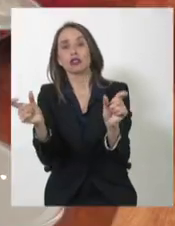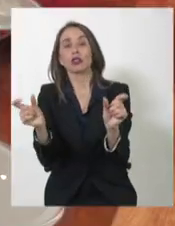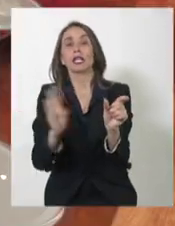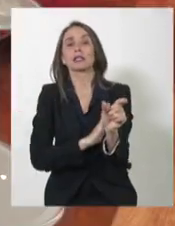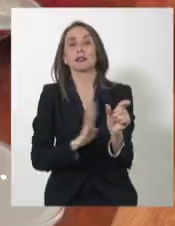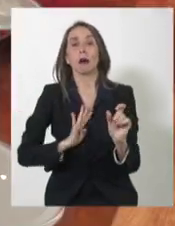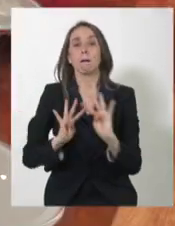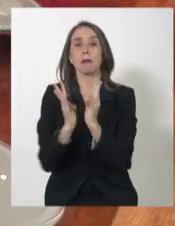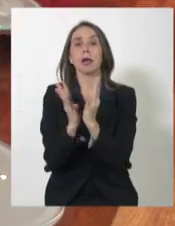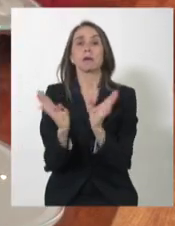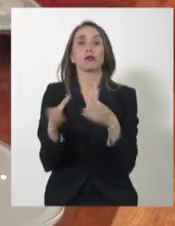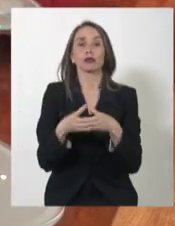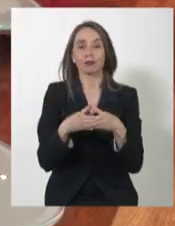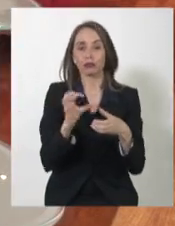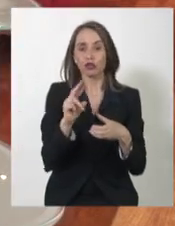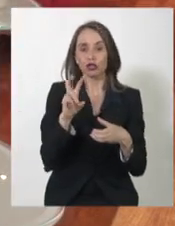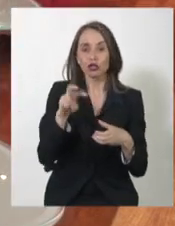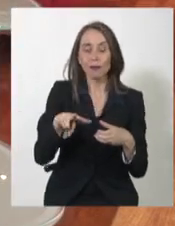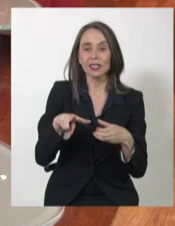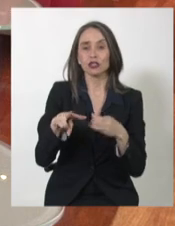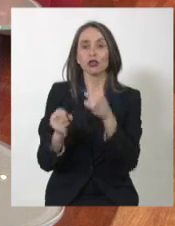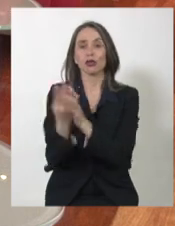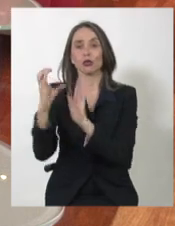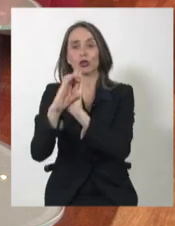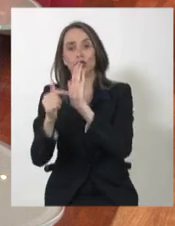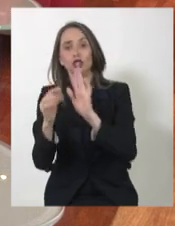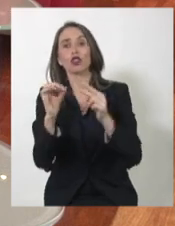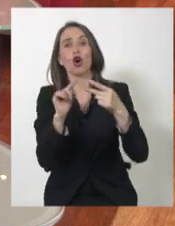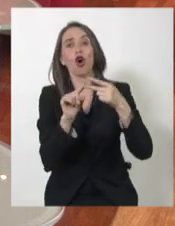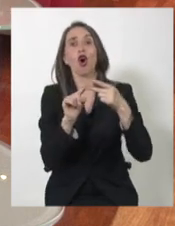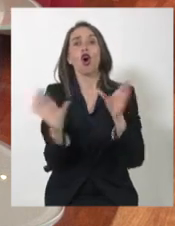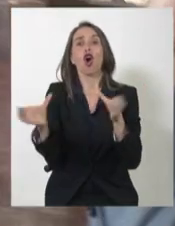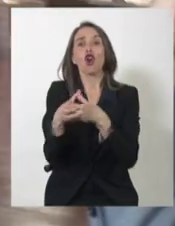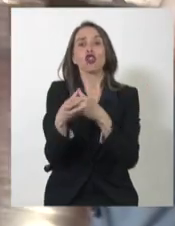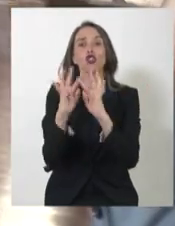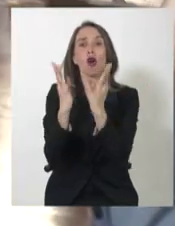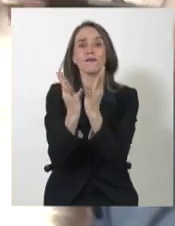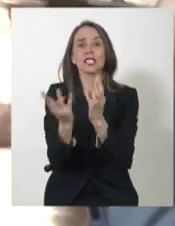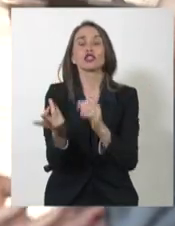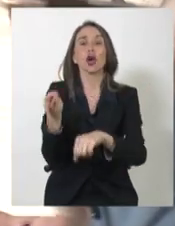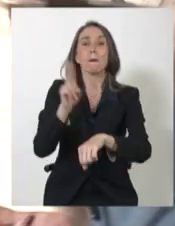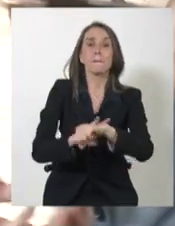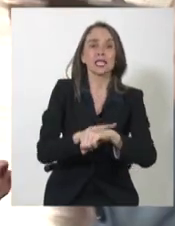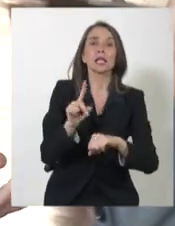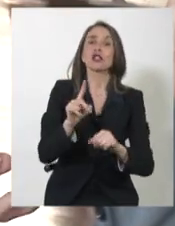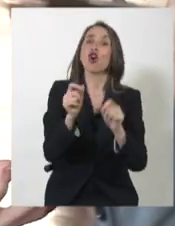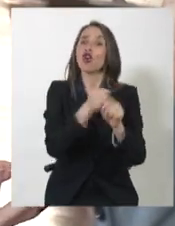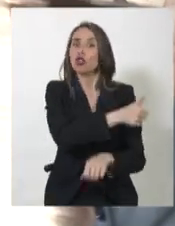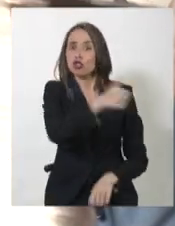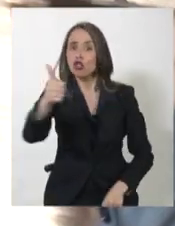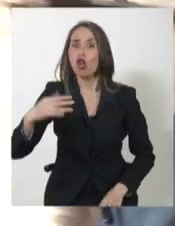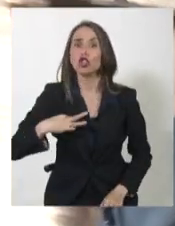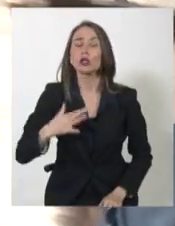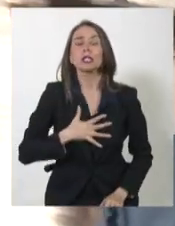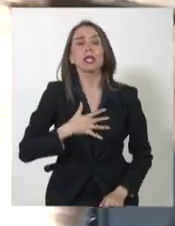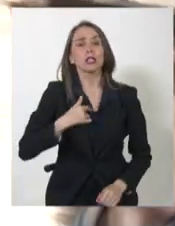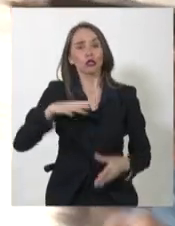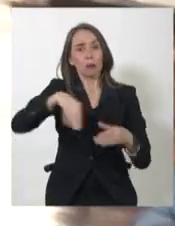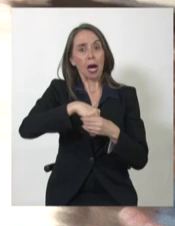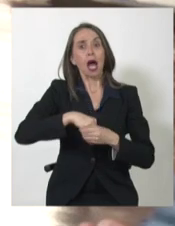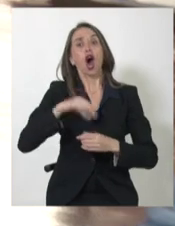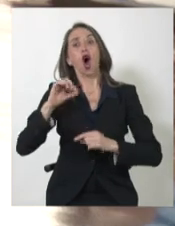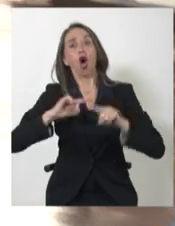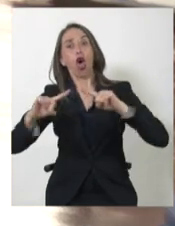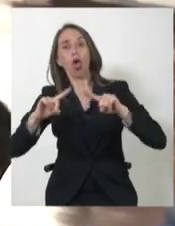convención constituyente o la convención mixta, sino que todas sintamos que somos parte, ya sea como delegado